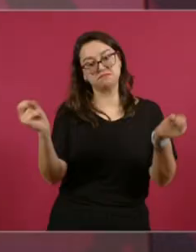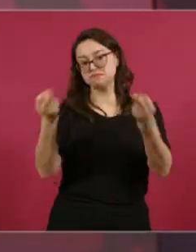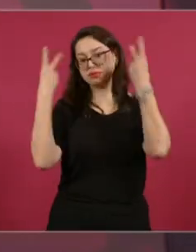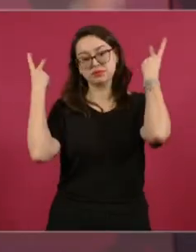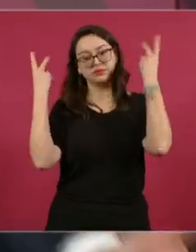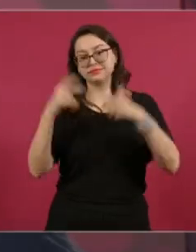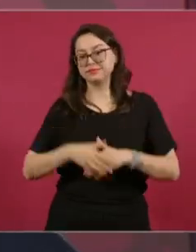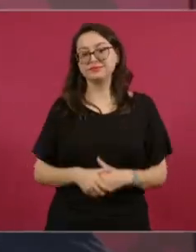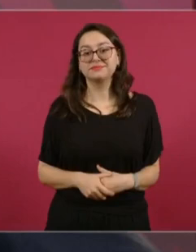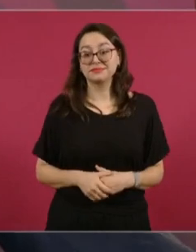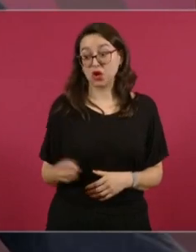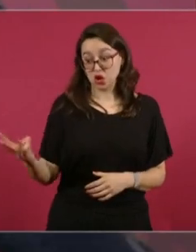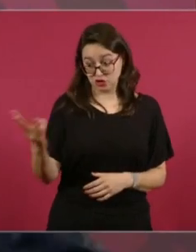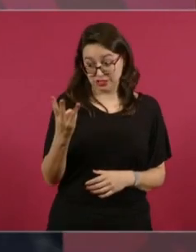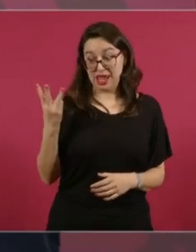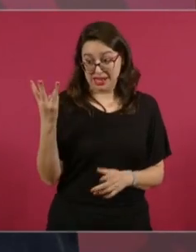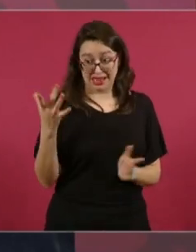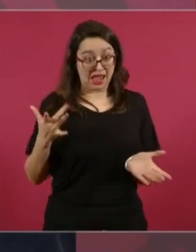porque lo apoyaban.